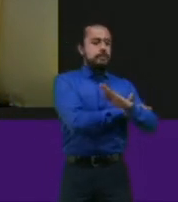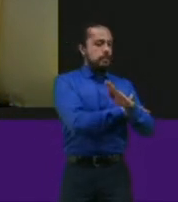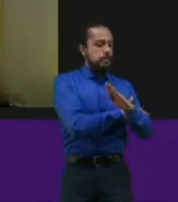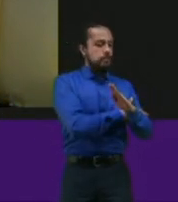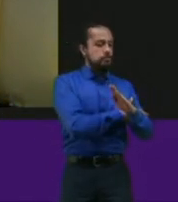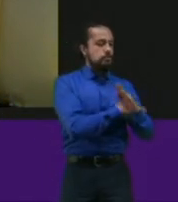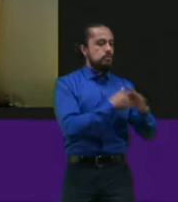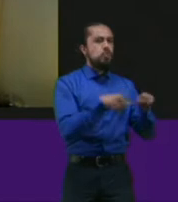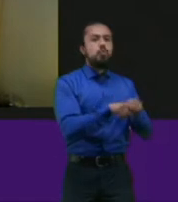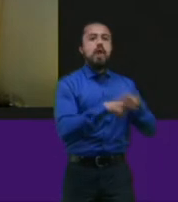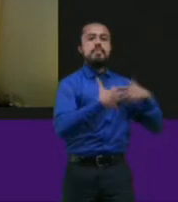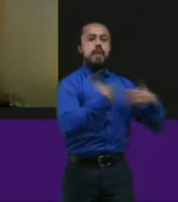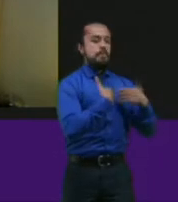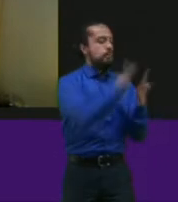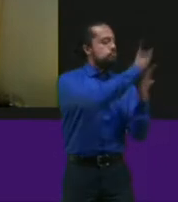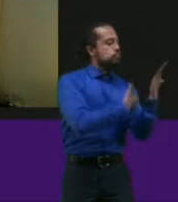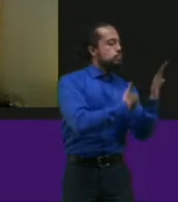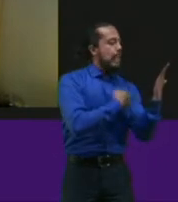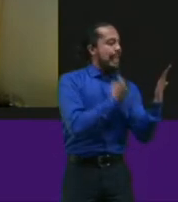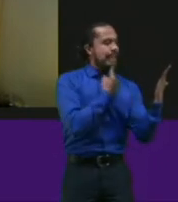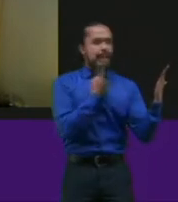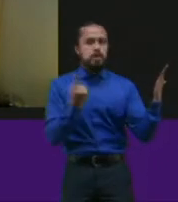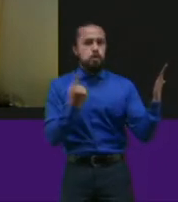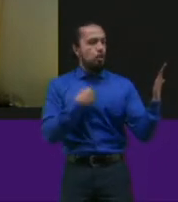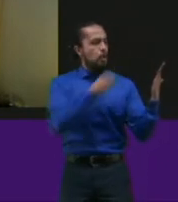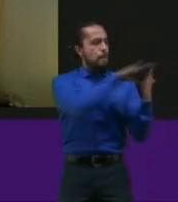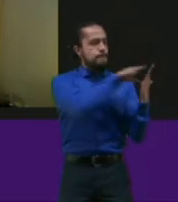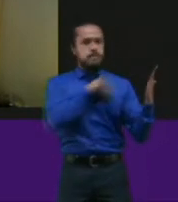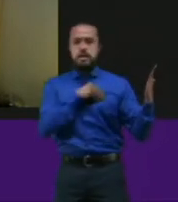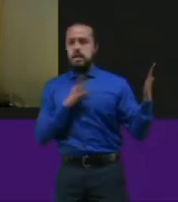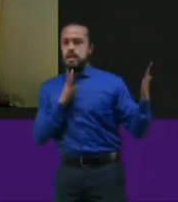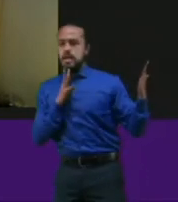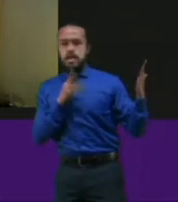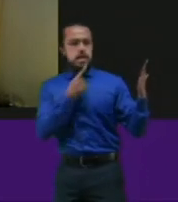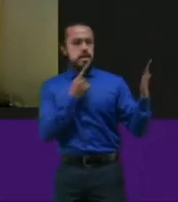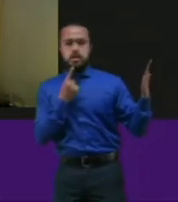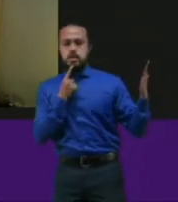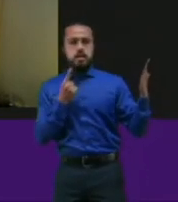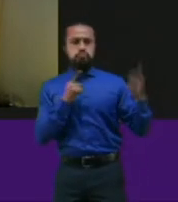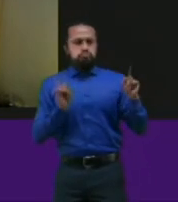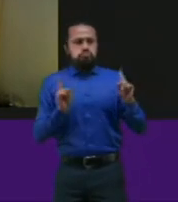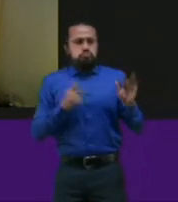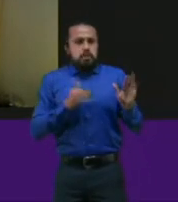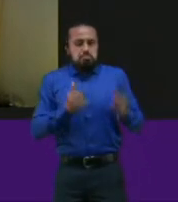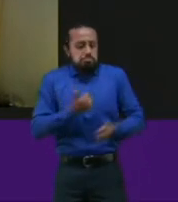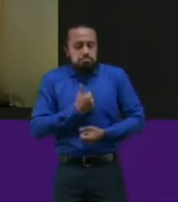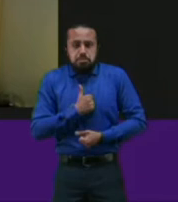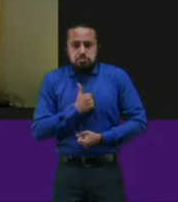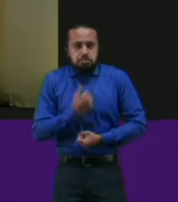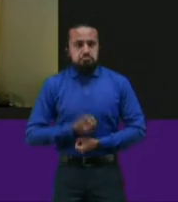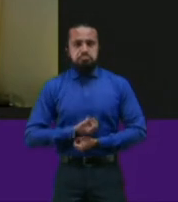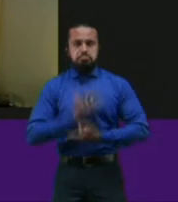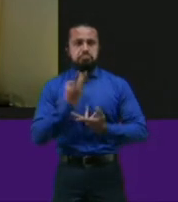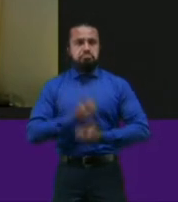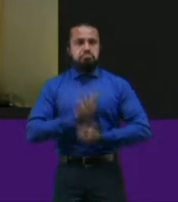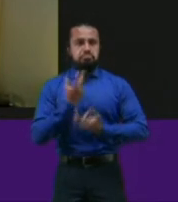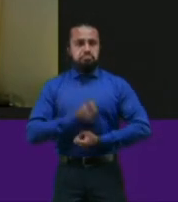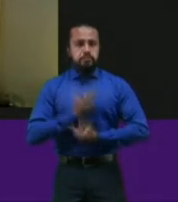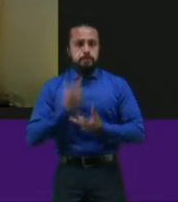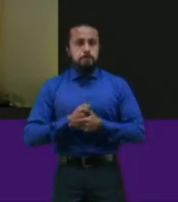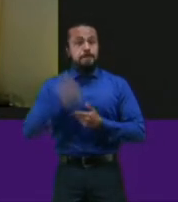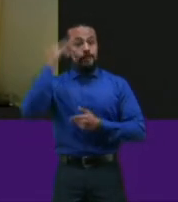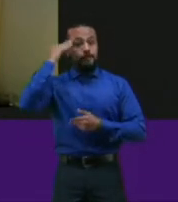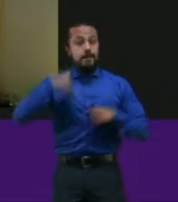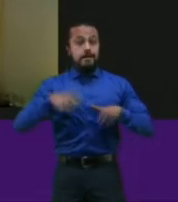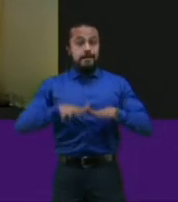los emprendedores. Y segundo, todo esto es muy subjetivo, todos como emprendedores hemos tenido caminos